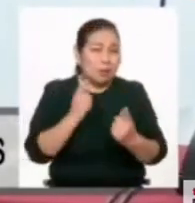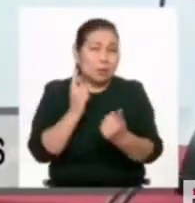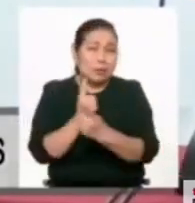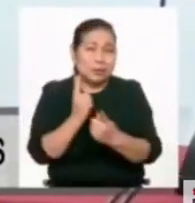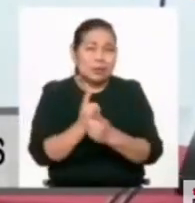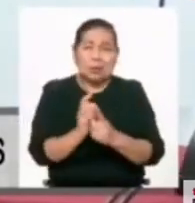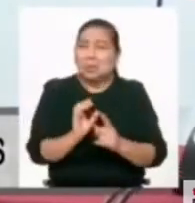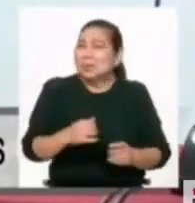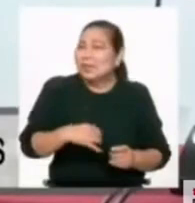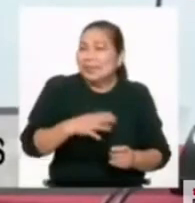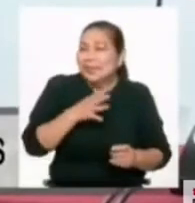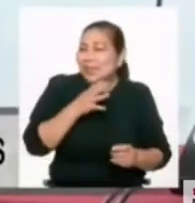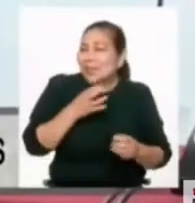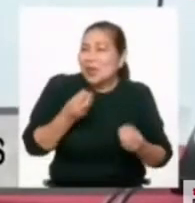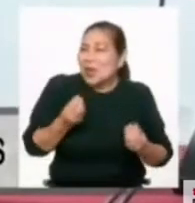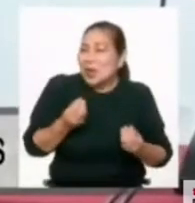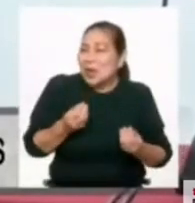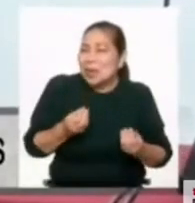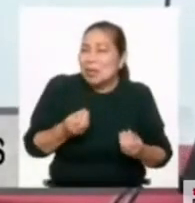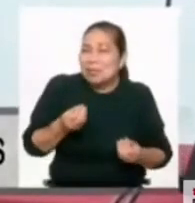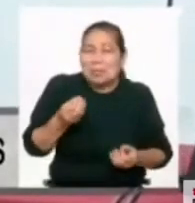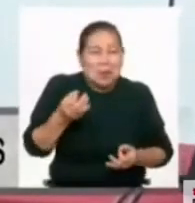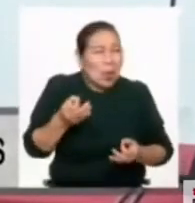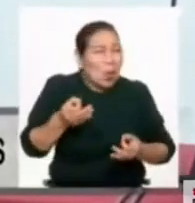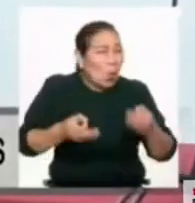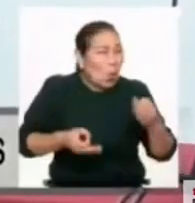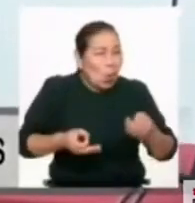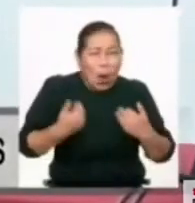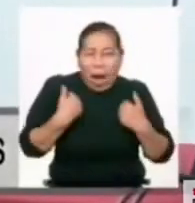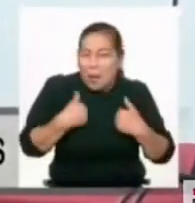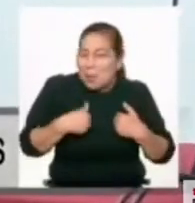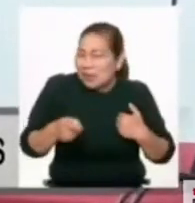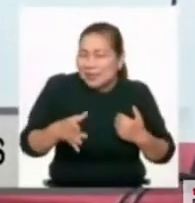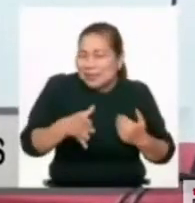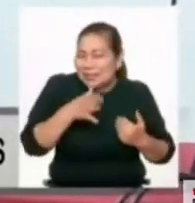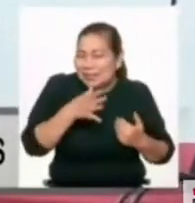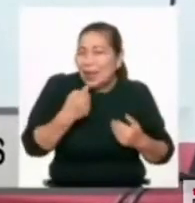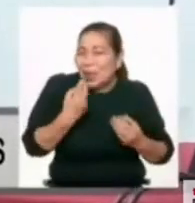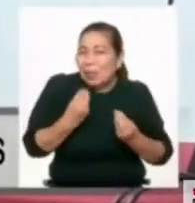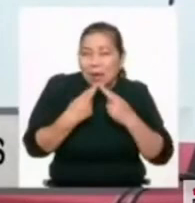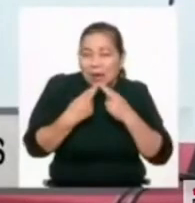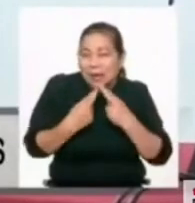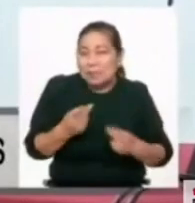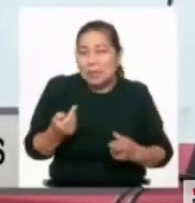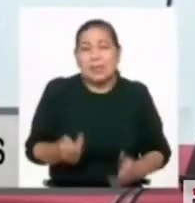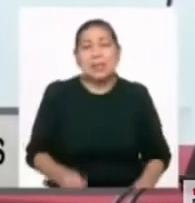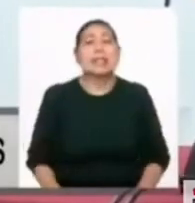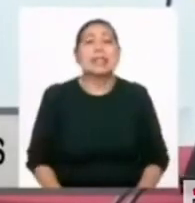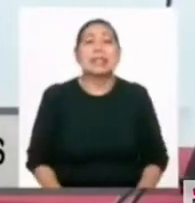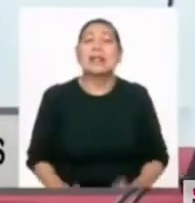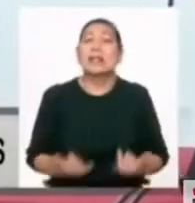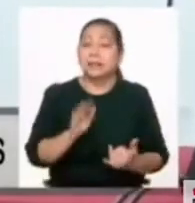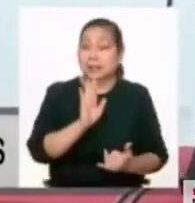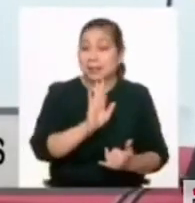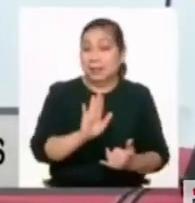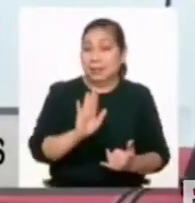entrevistados allí, que yo no sé cómo es que ellos son penalistas y responden en esa forma, ¿no? Lo cierto es que